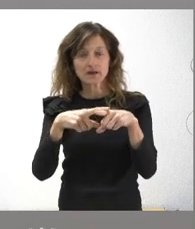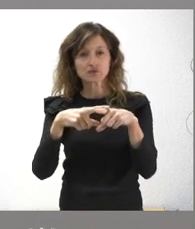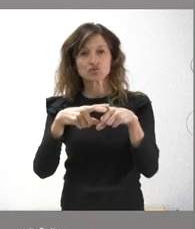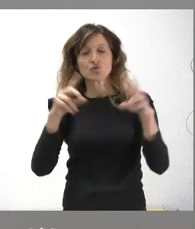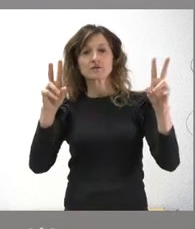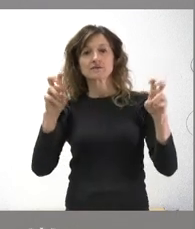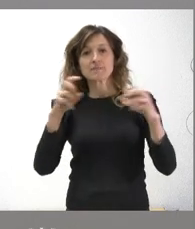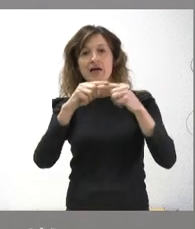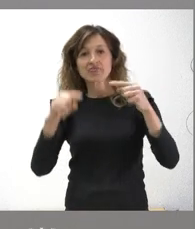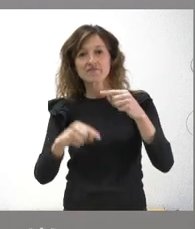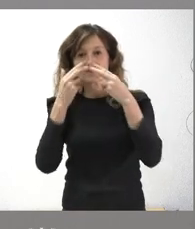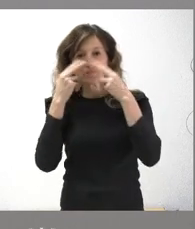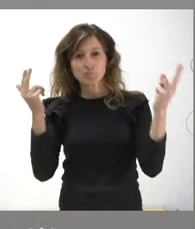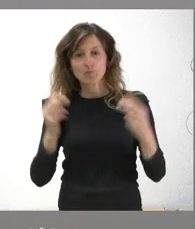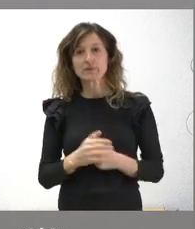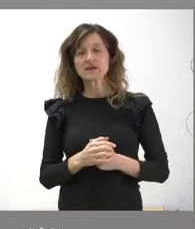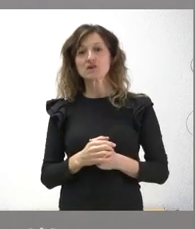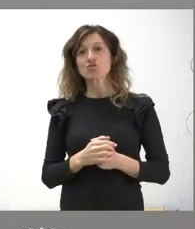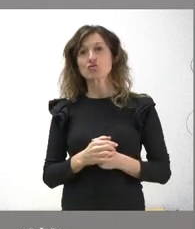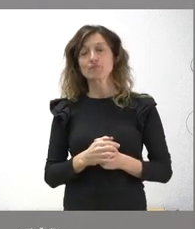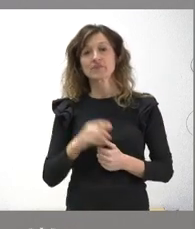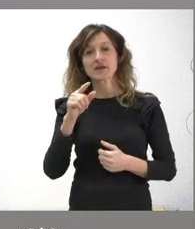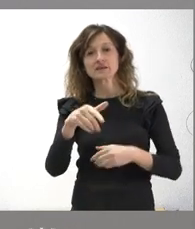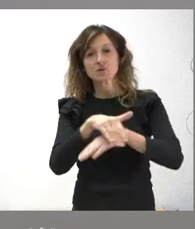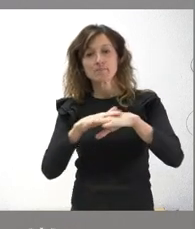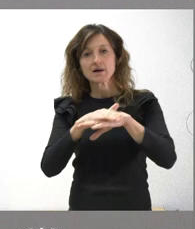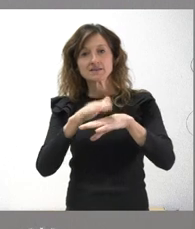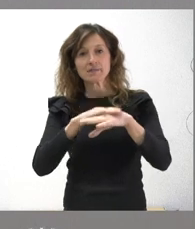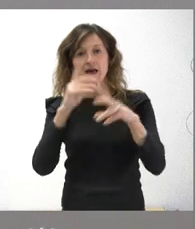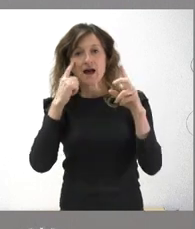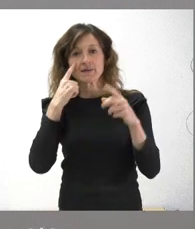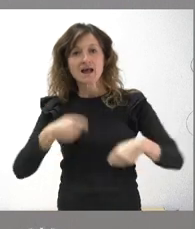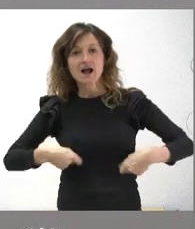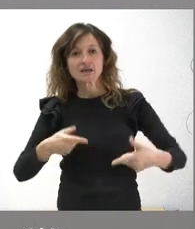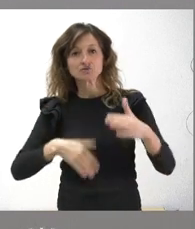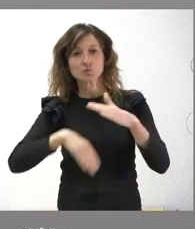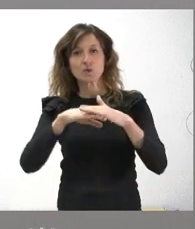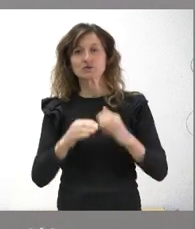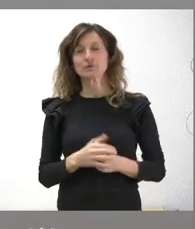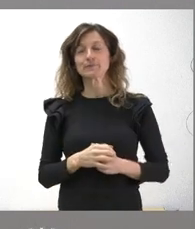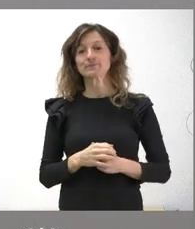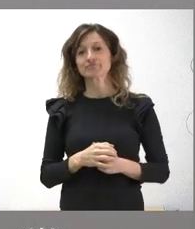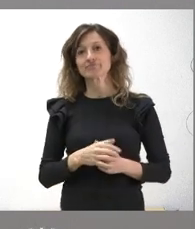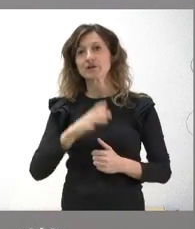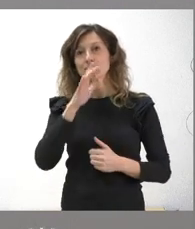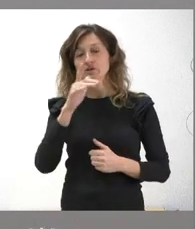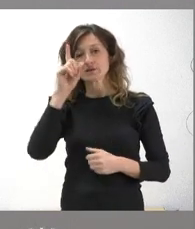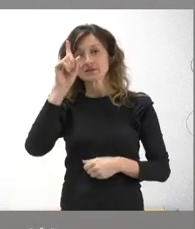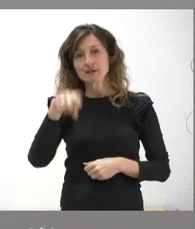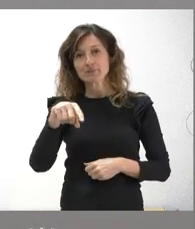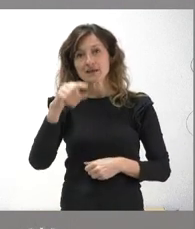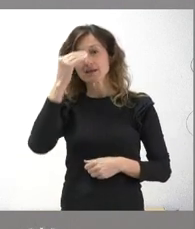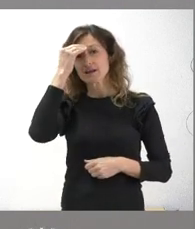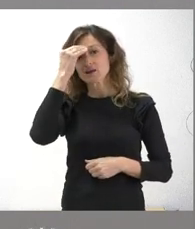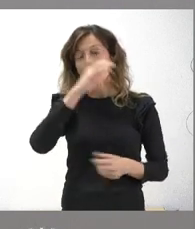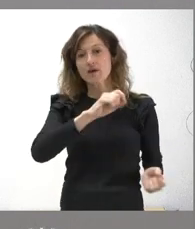de déficit público que es base lógicamente para el techo de gasto y entendemos que es el que se nos planteará el que se envió a